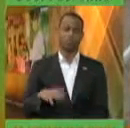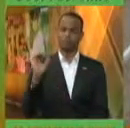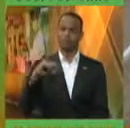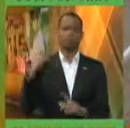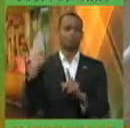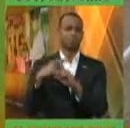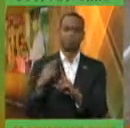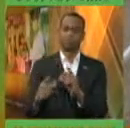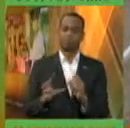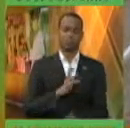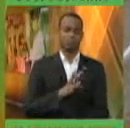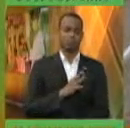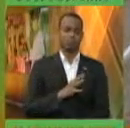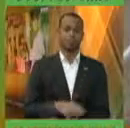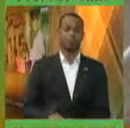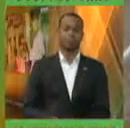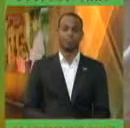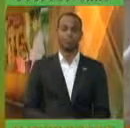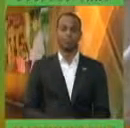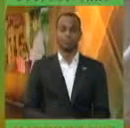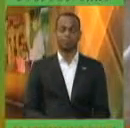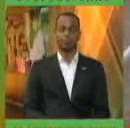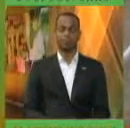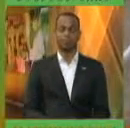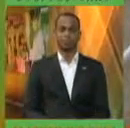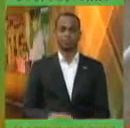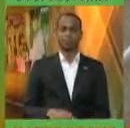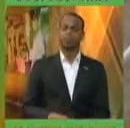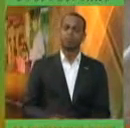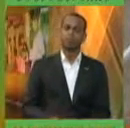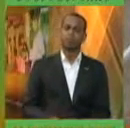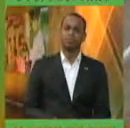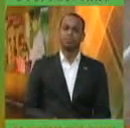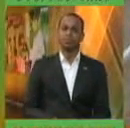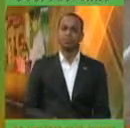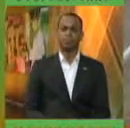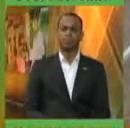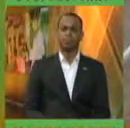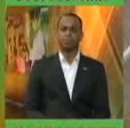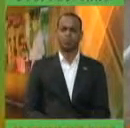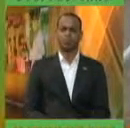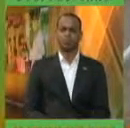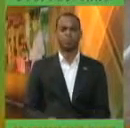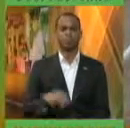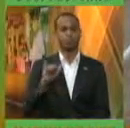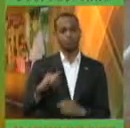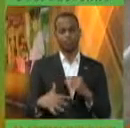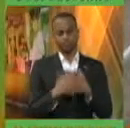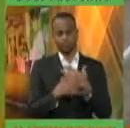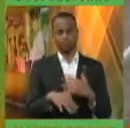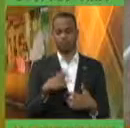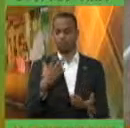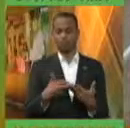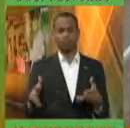agregado claro de la promoción del turismo la